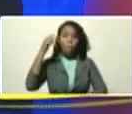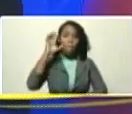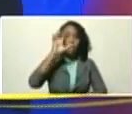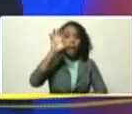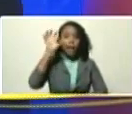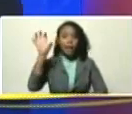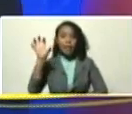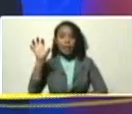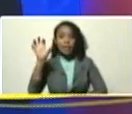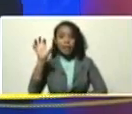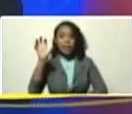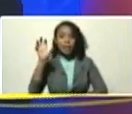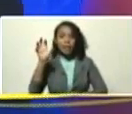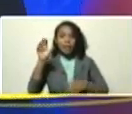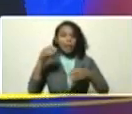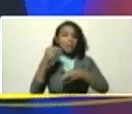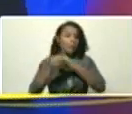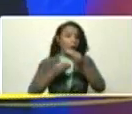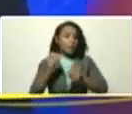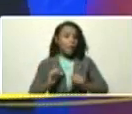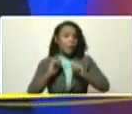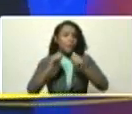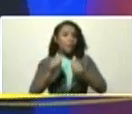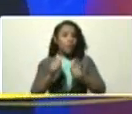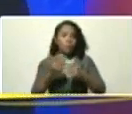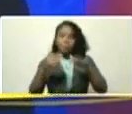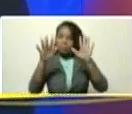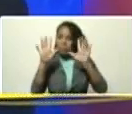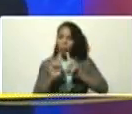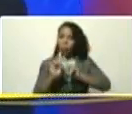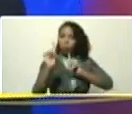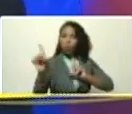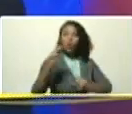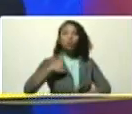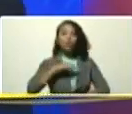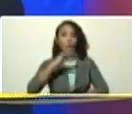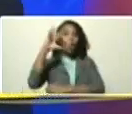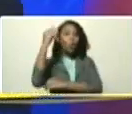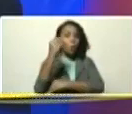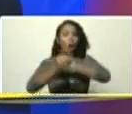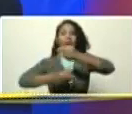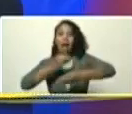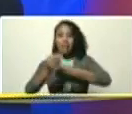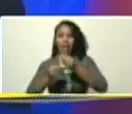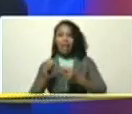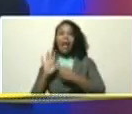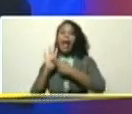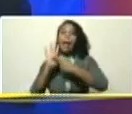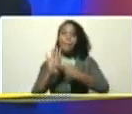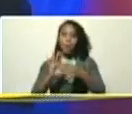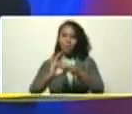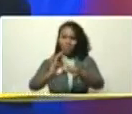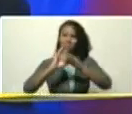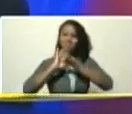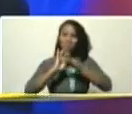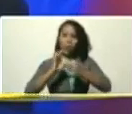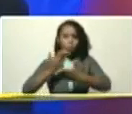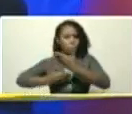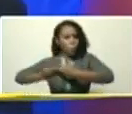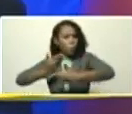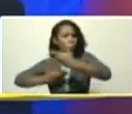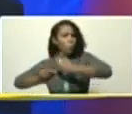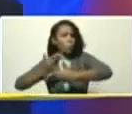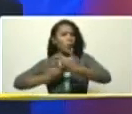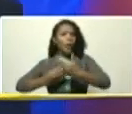emergentes, que a pesar de las distancias hemos logrado sostener una ejemplar relación de cooperación y